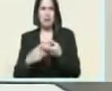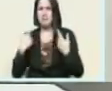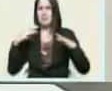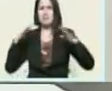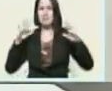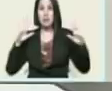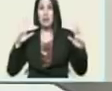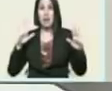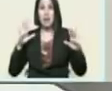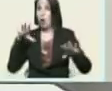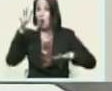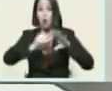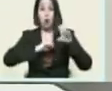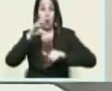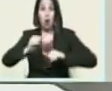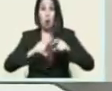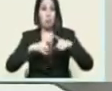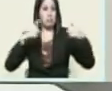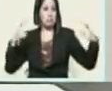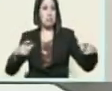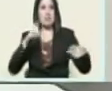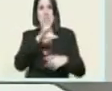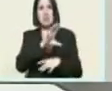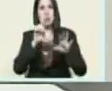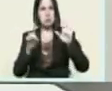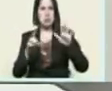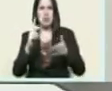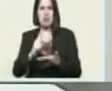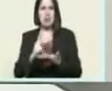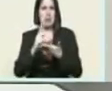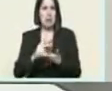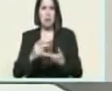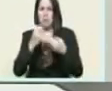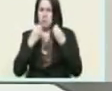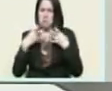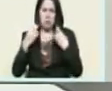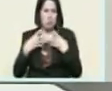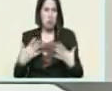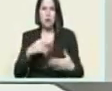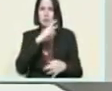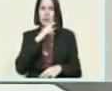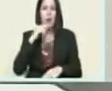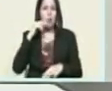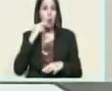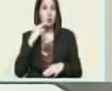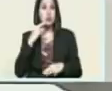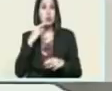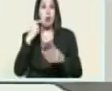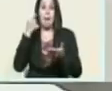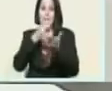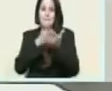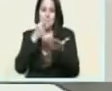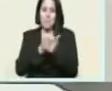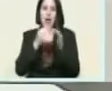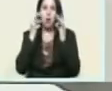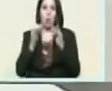X, una, bueno, compra su pernil también de 5 o 6 kilos, bien bueno, bien sabroso, a un precio